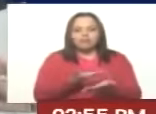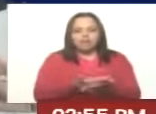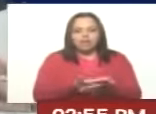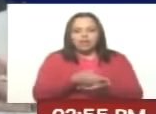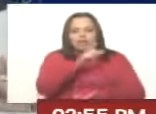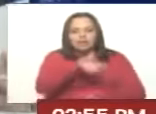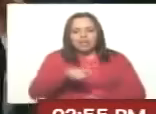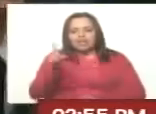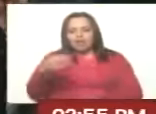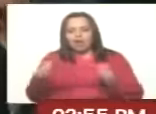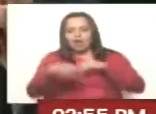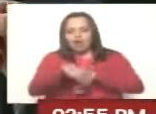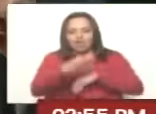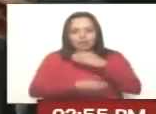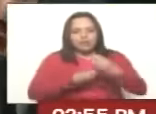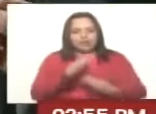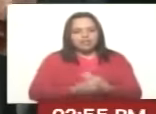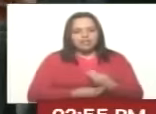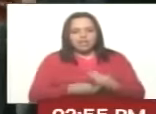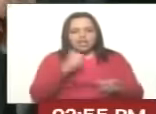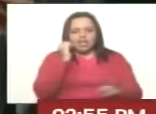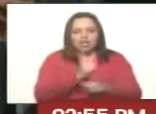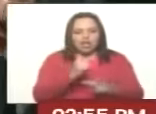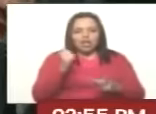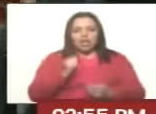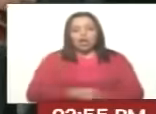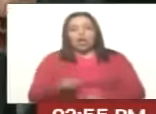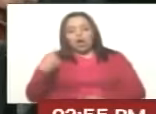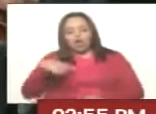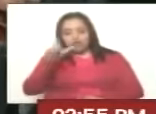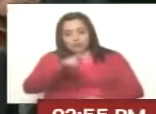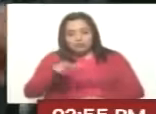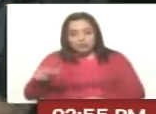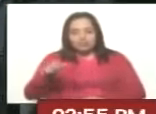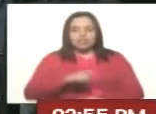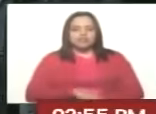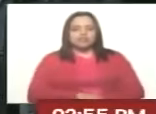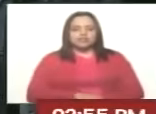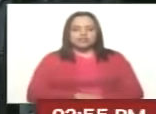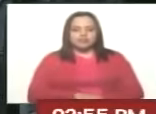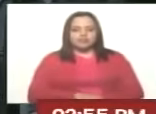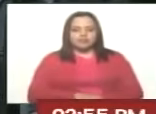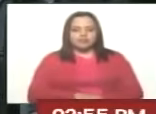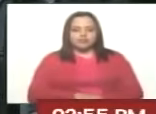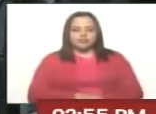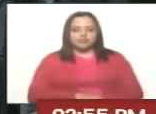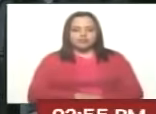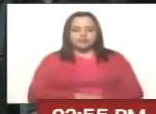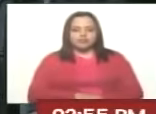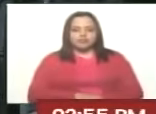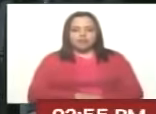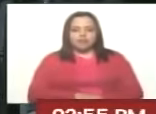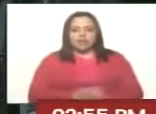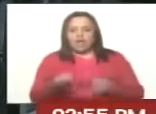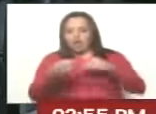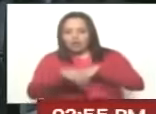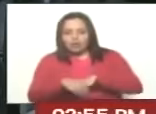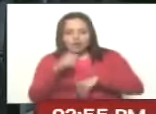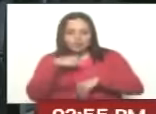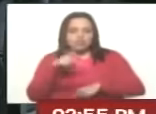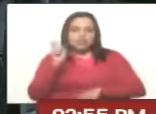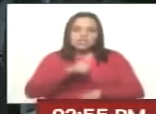para delinquir. Marcos Protolongo por los delitos de homicidio calificado con alevosía y por motivo fútil en grado de cómplice no